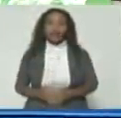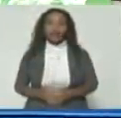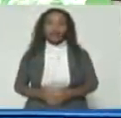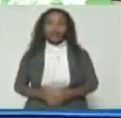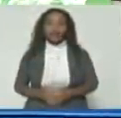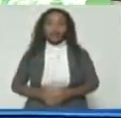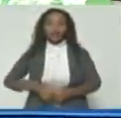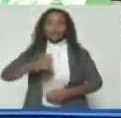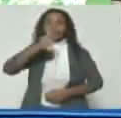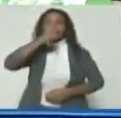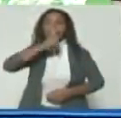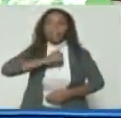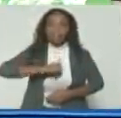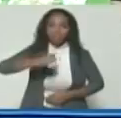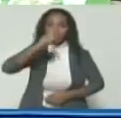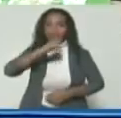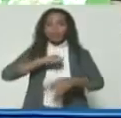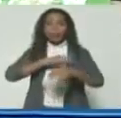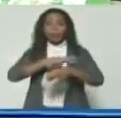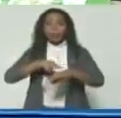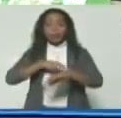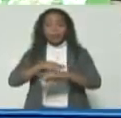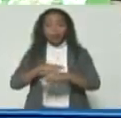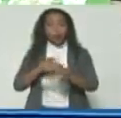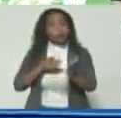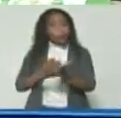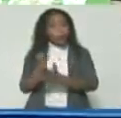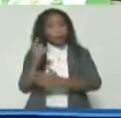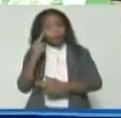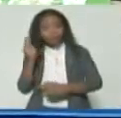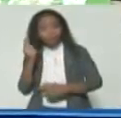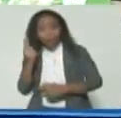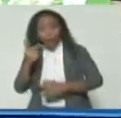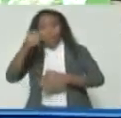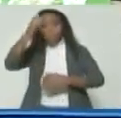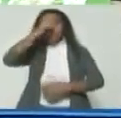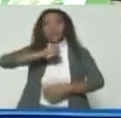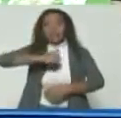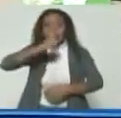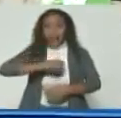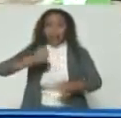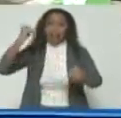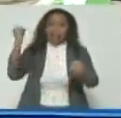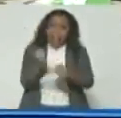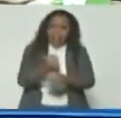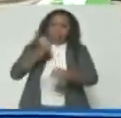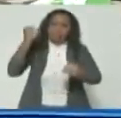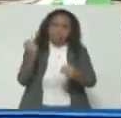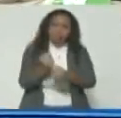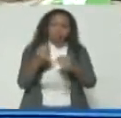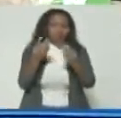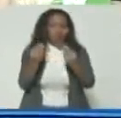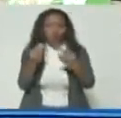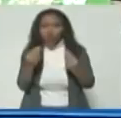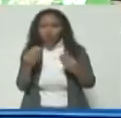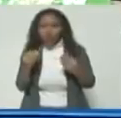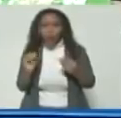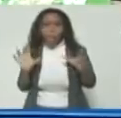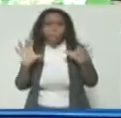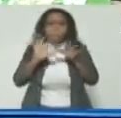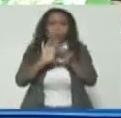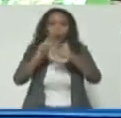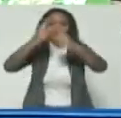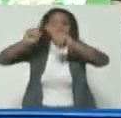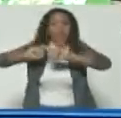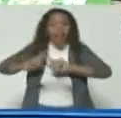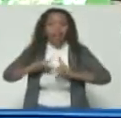Con paciencia, ministro de Artillería, mucha paciencia, mucho trabajo, con la combinación de diversos